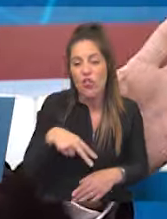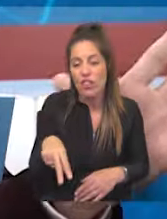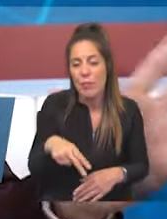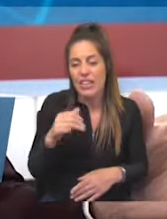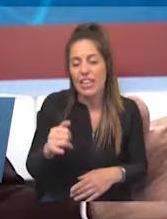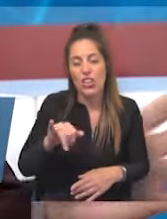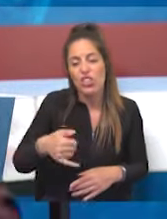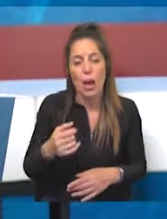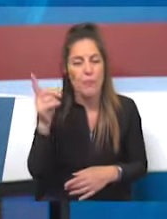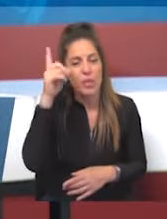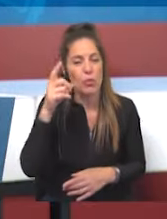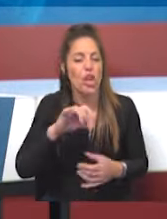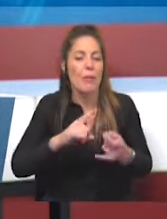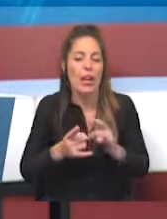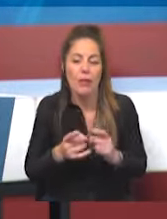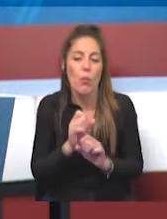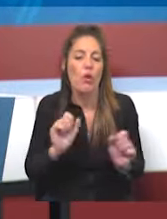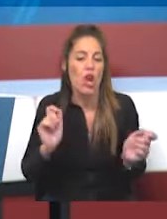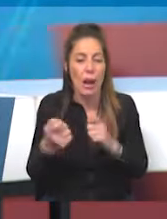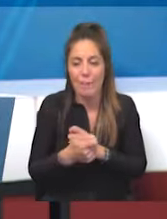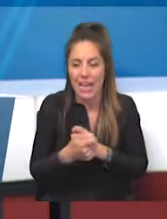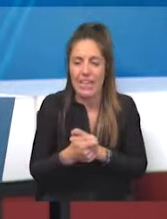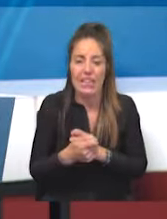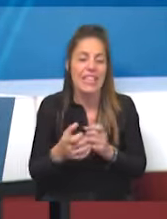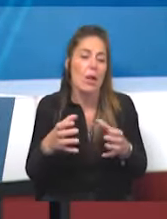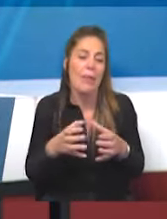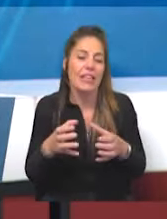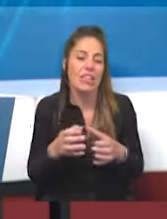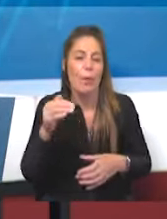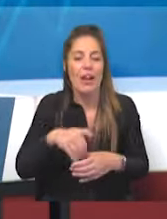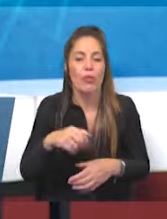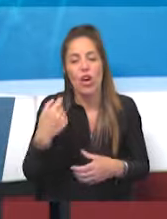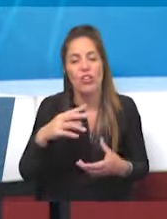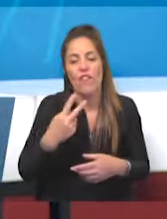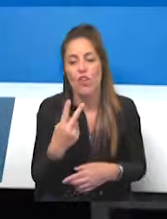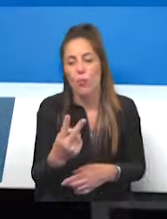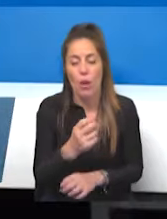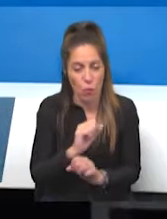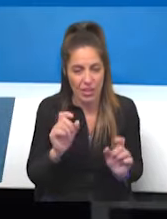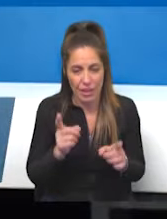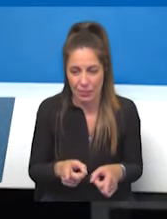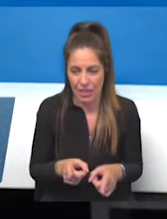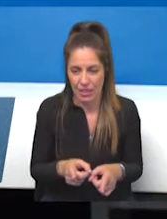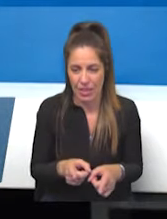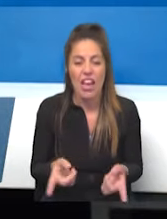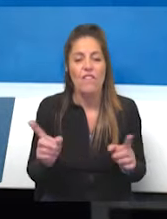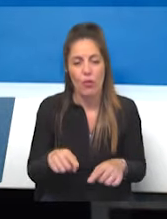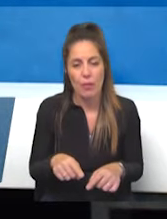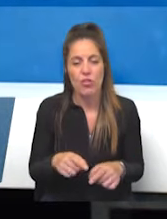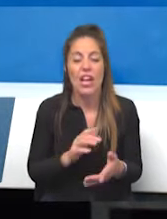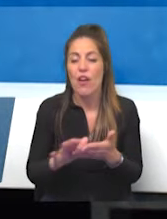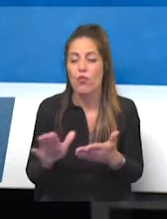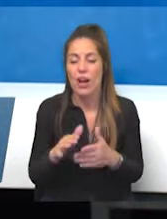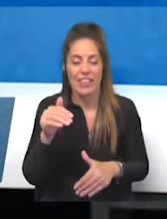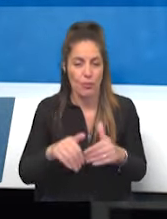teniendo ya a mi diputado en el parlamento puedo cambiar hasta incluso de partido para votar otra fórmula no puede pasar eso también ahí y volvemos a lo de la fuga de